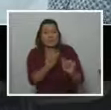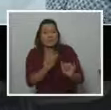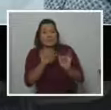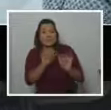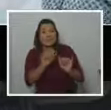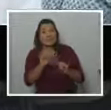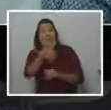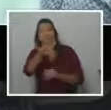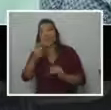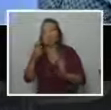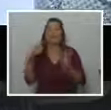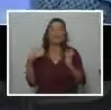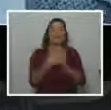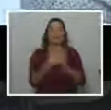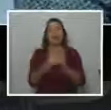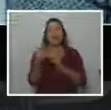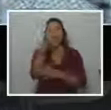en